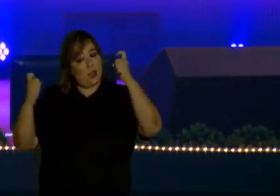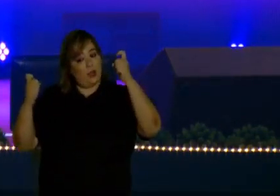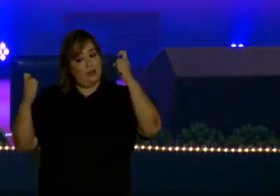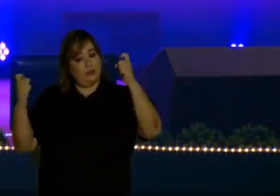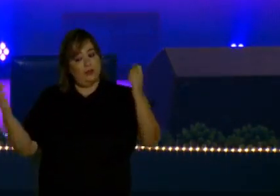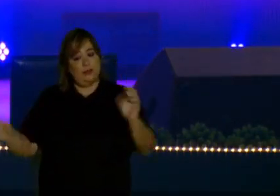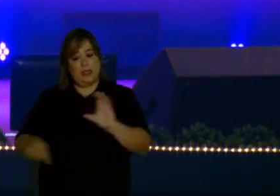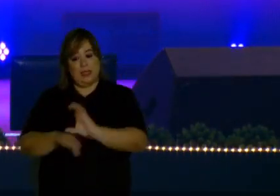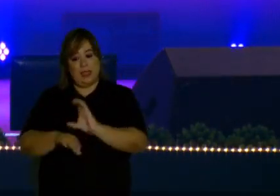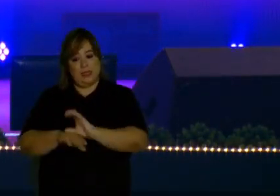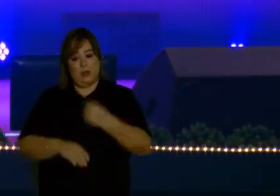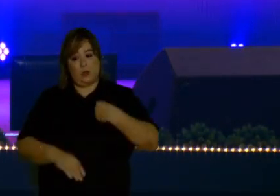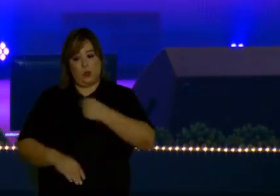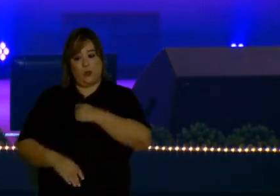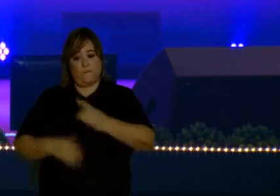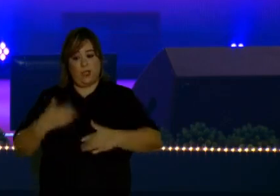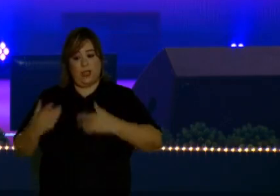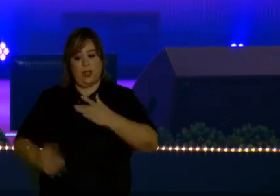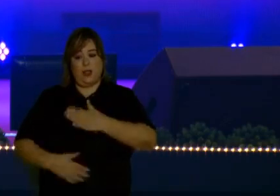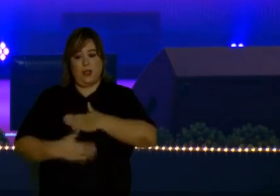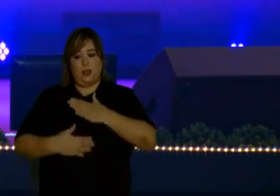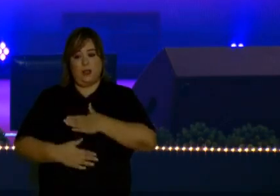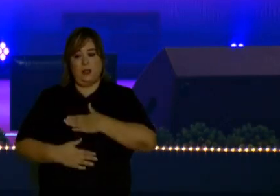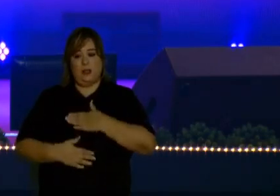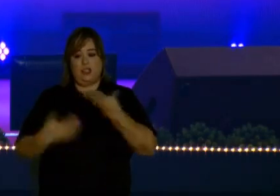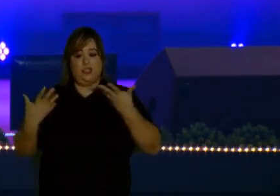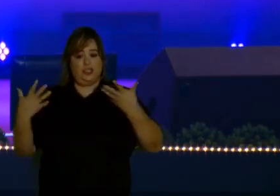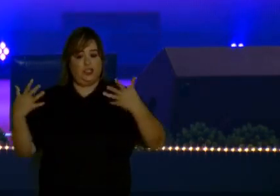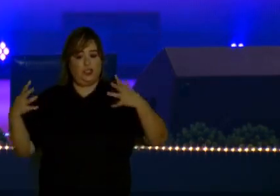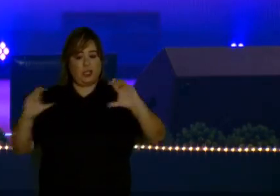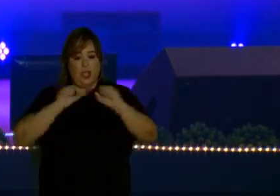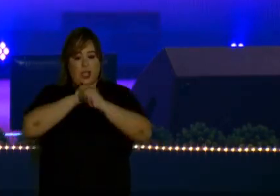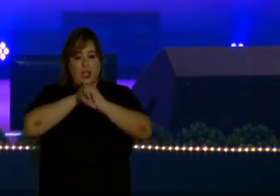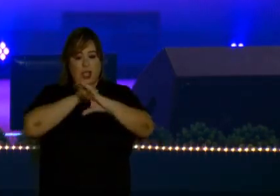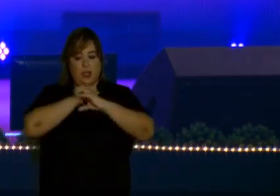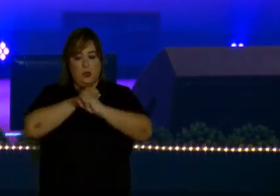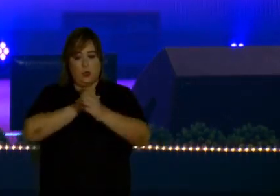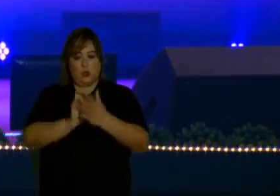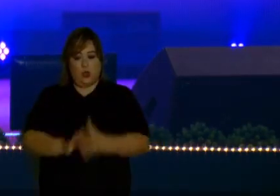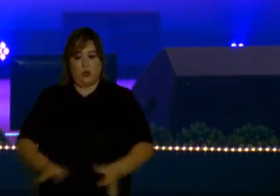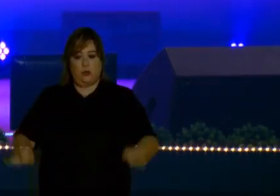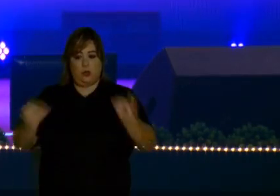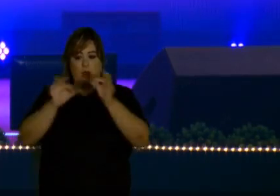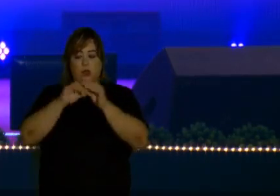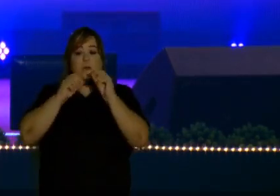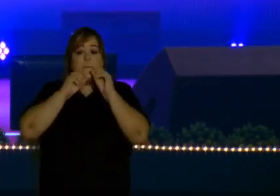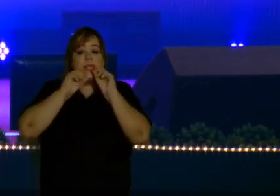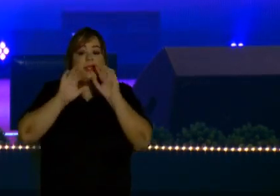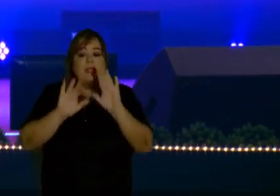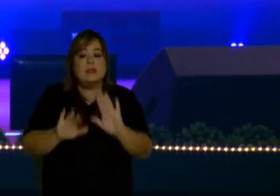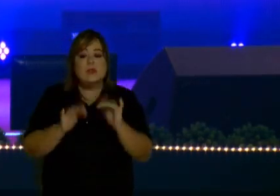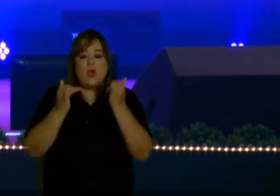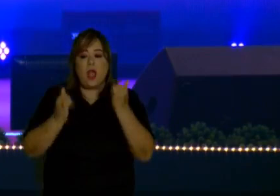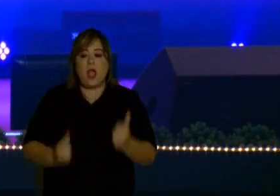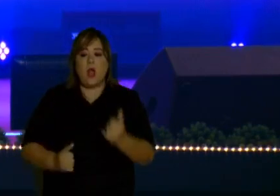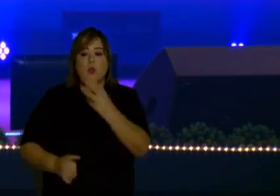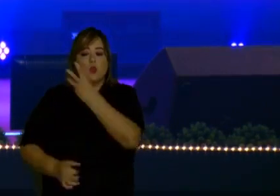Amén. Así que esos son todos los anuncios más importantes. Le bendecimos nuestro apóstol con nosotros.